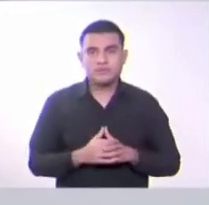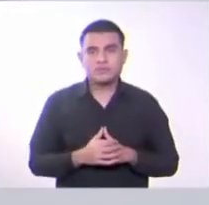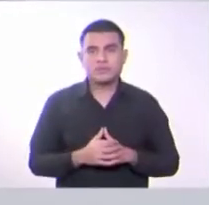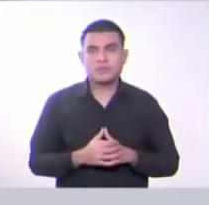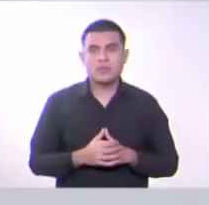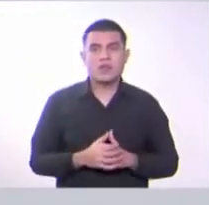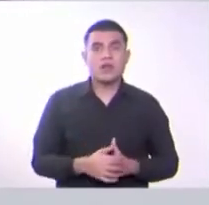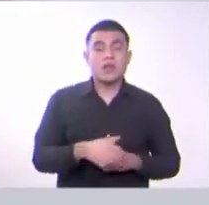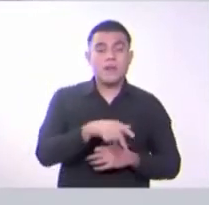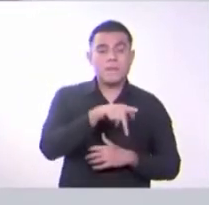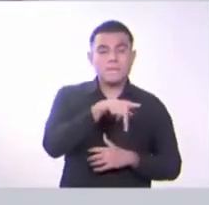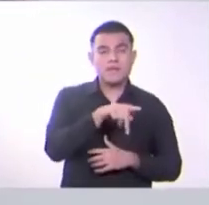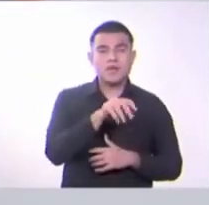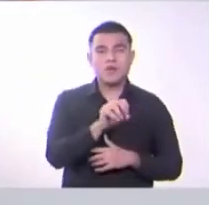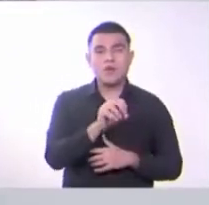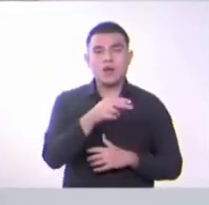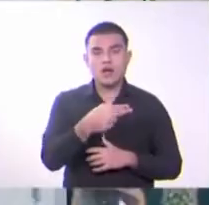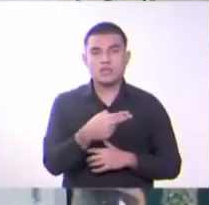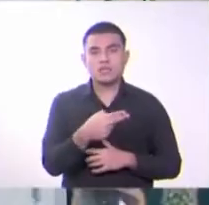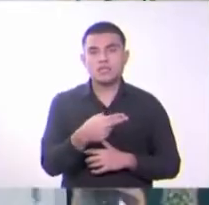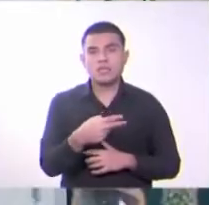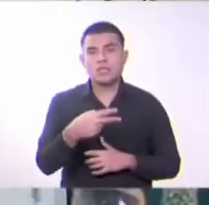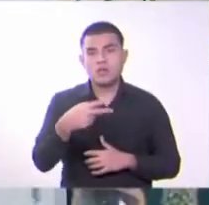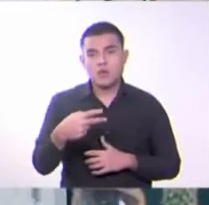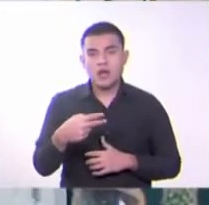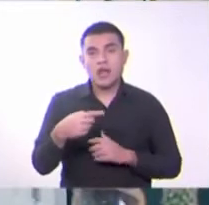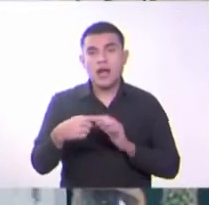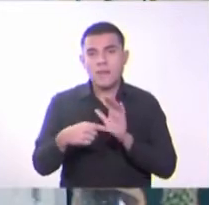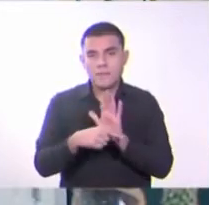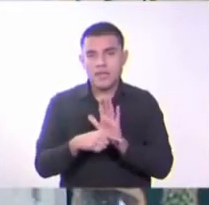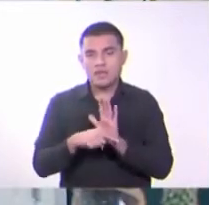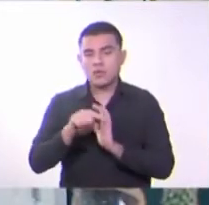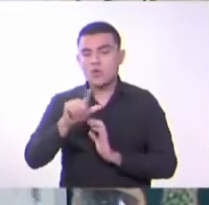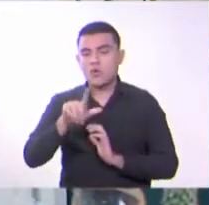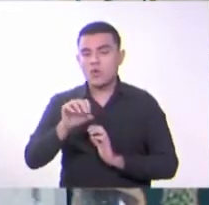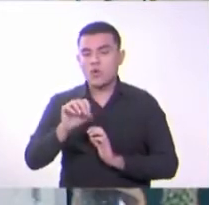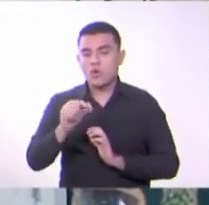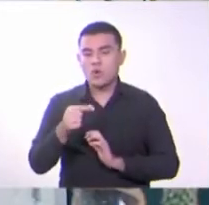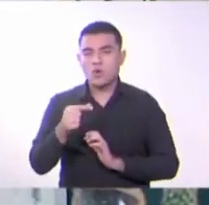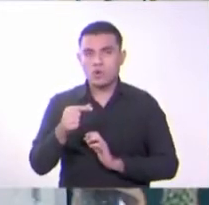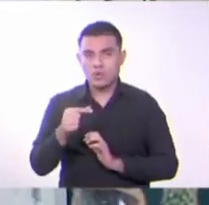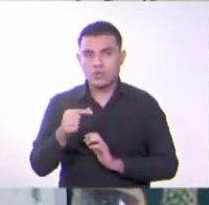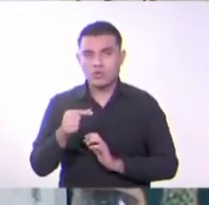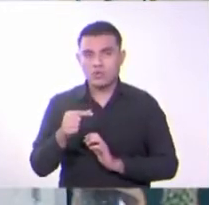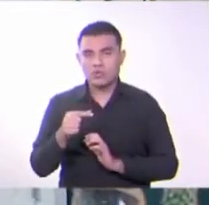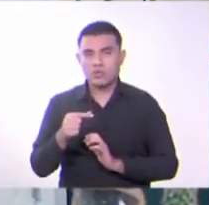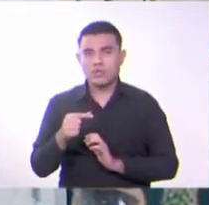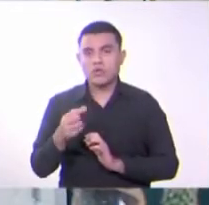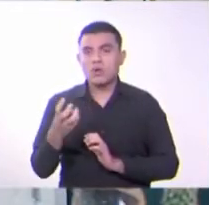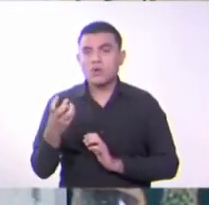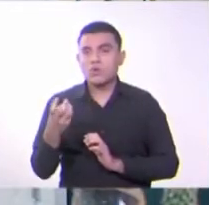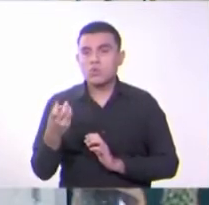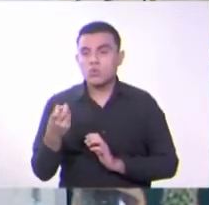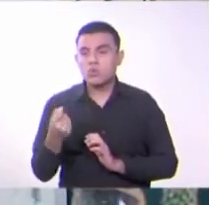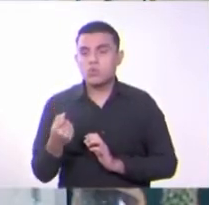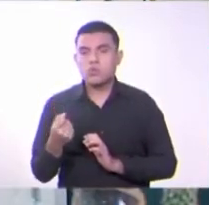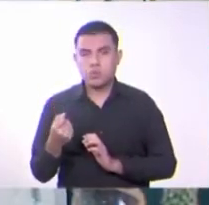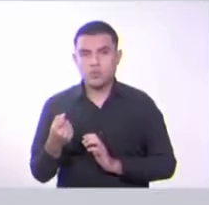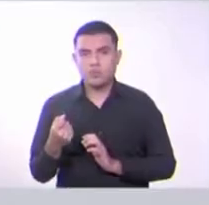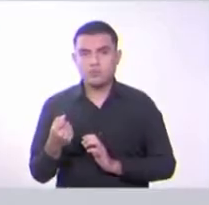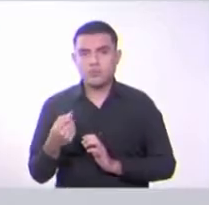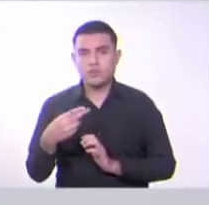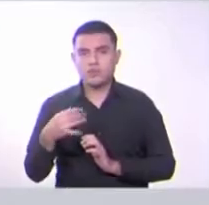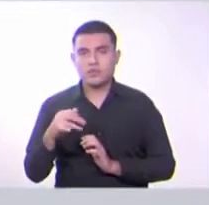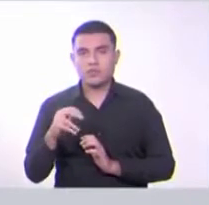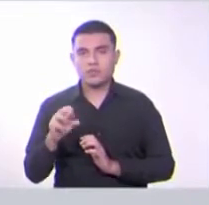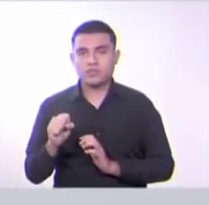pOH es igual a menos el logaritmo de la concentración de los iones hidróxido.